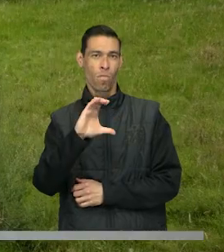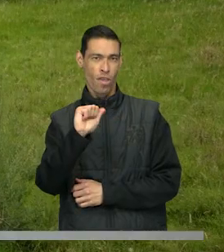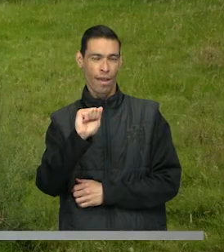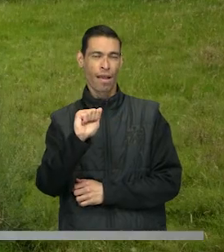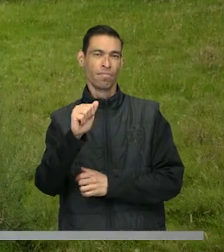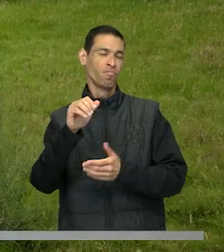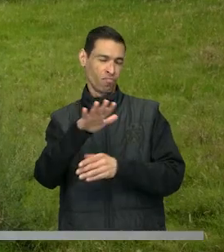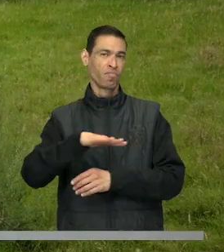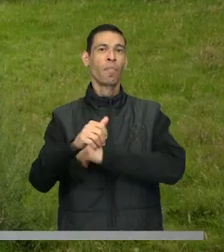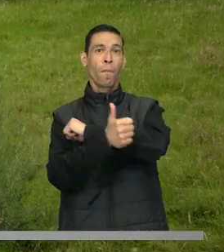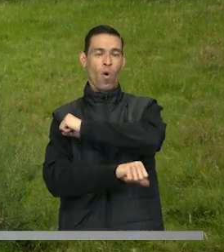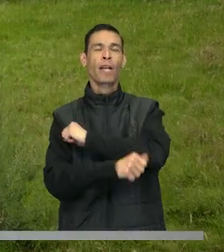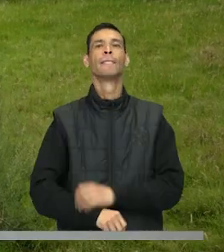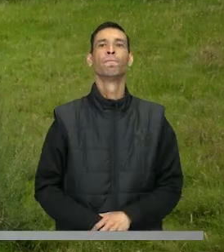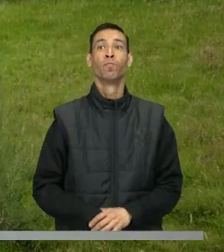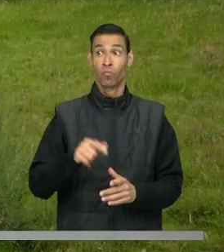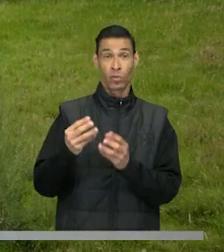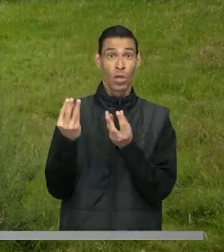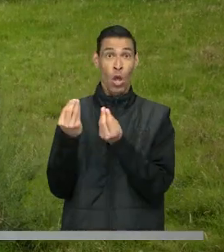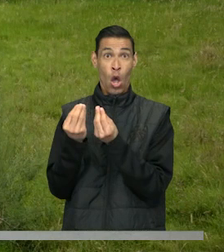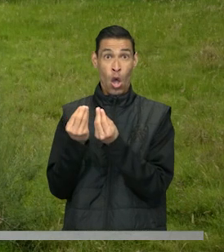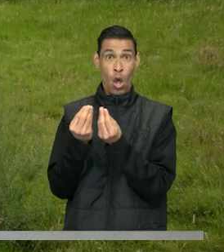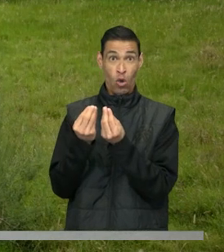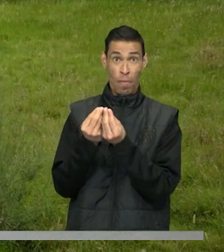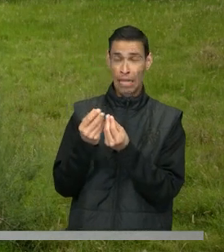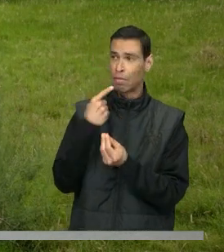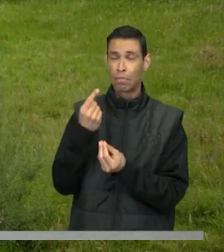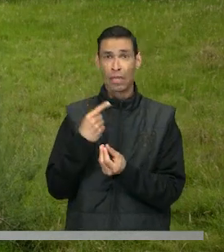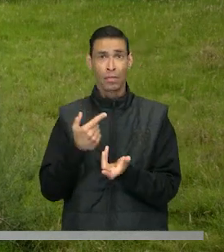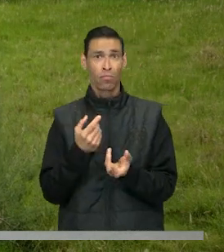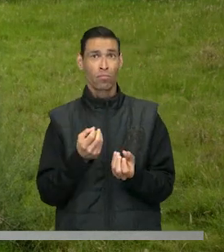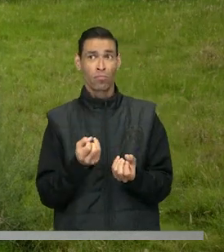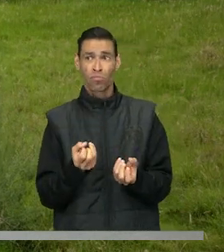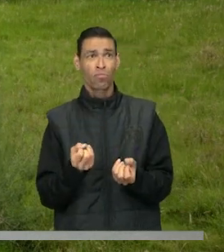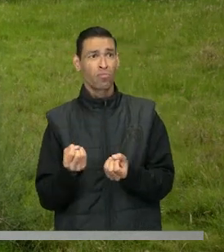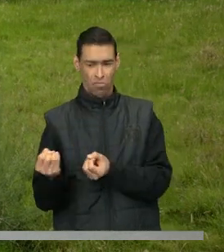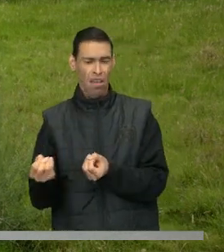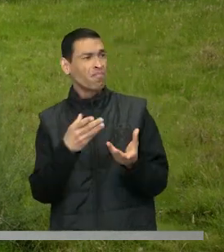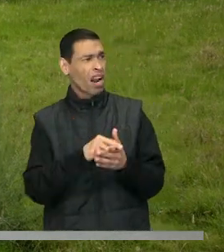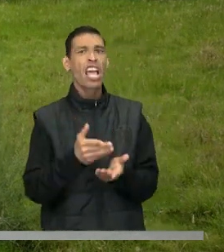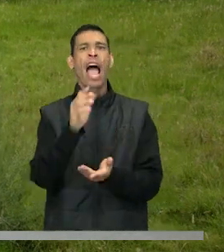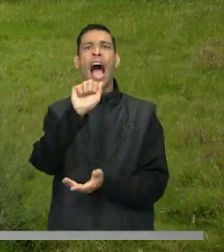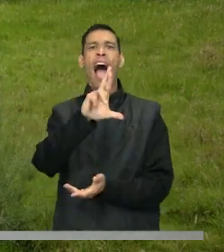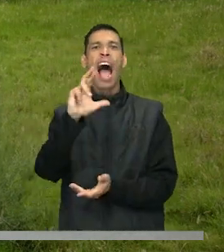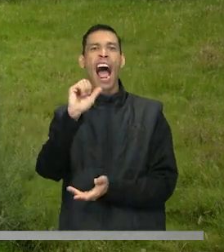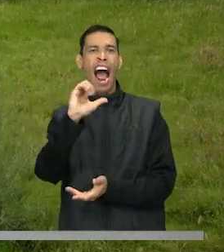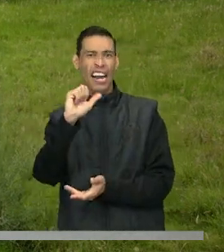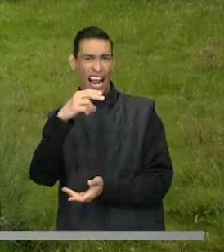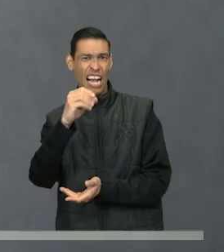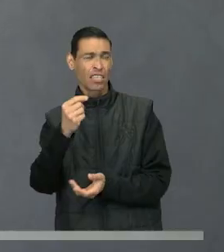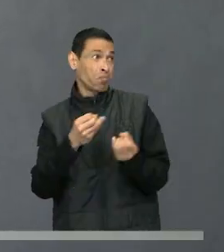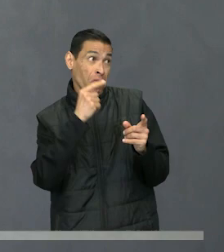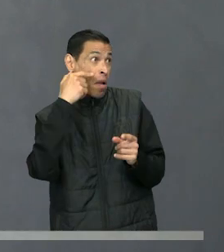Un compañero aquí llegó y me dijo, mire, le regalo estas arracachas y mire a ver si hace pan de arracacha. Fue una idea